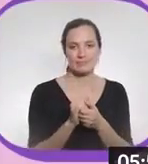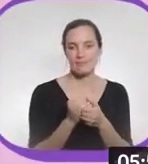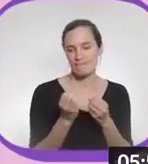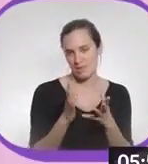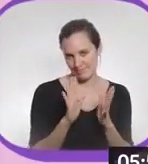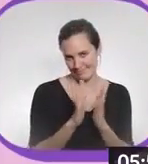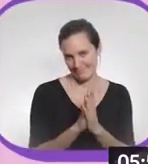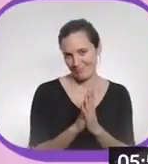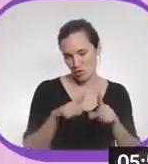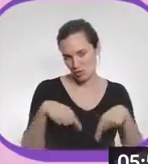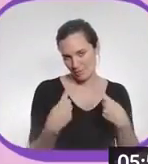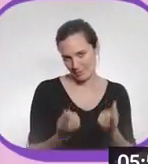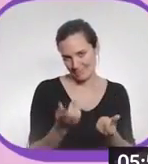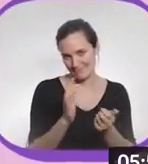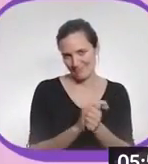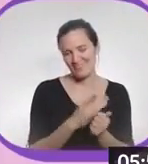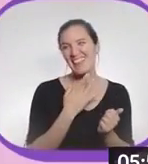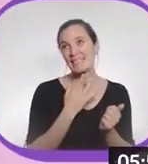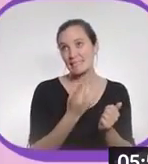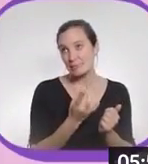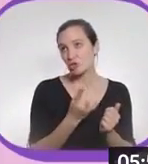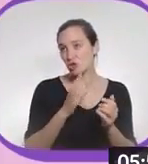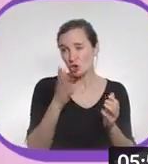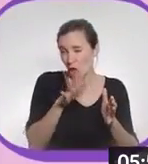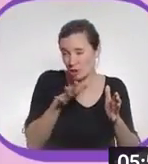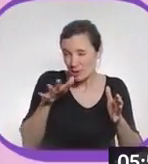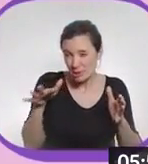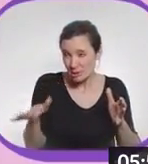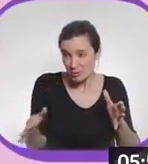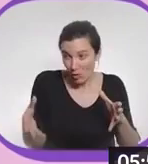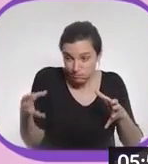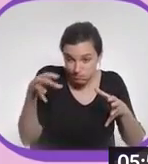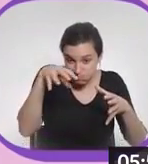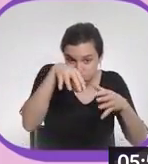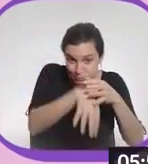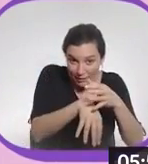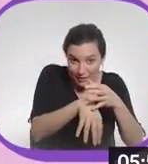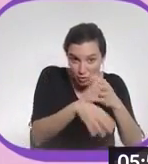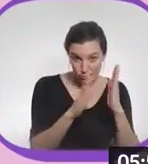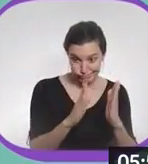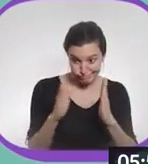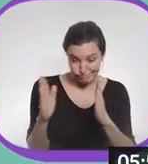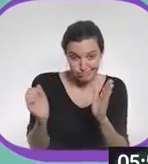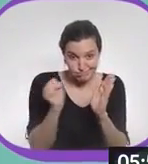¡Muy bien! ¡Lo haremos de nuevo! ¡Deseo que metas a todos los niños de Dimmsdale en casilleros!